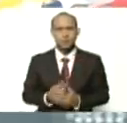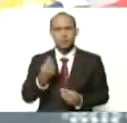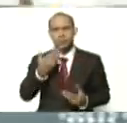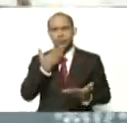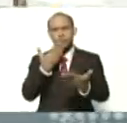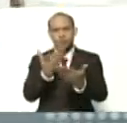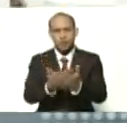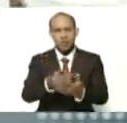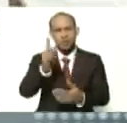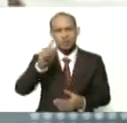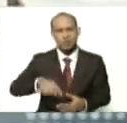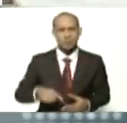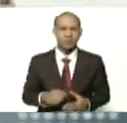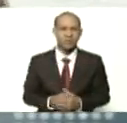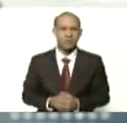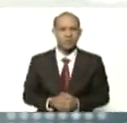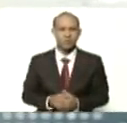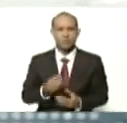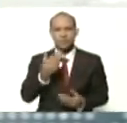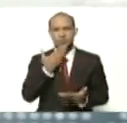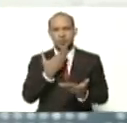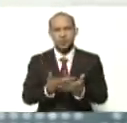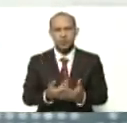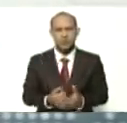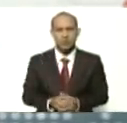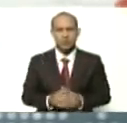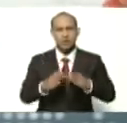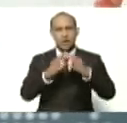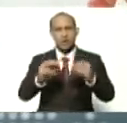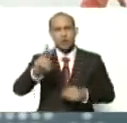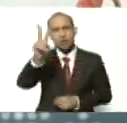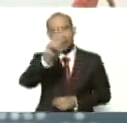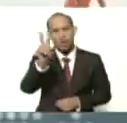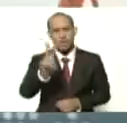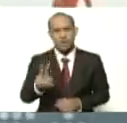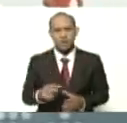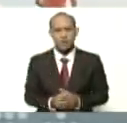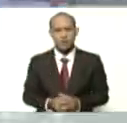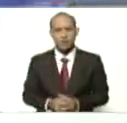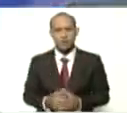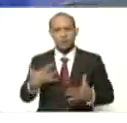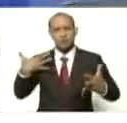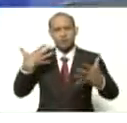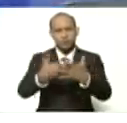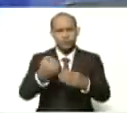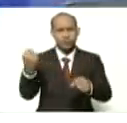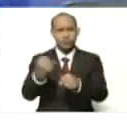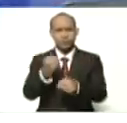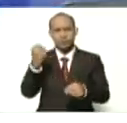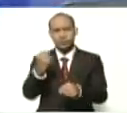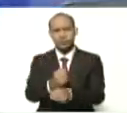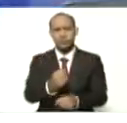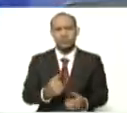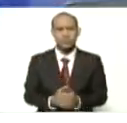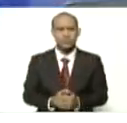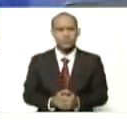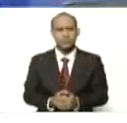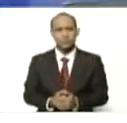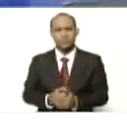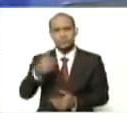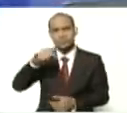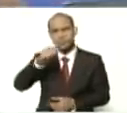también muchas gracias a toda venezuela buena jornada de trabajo jornada